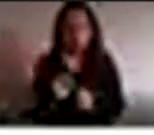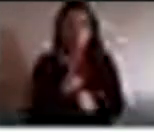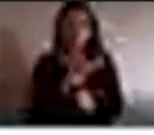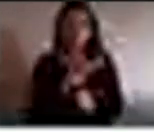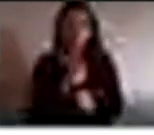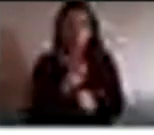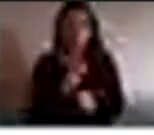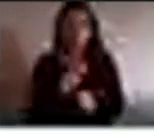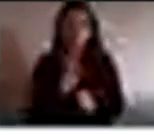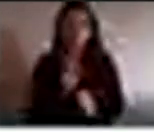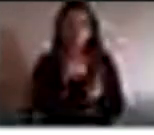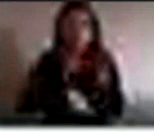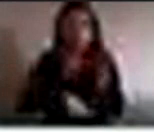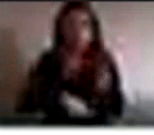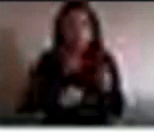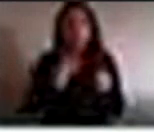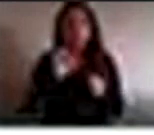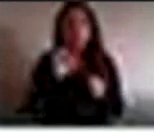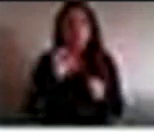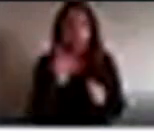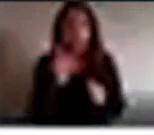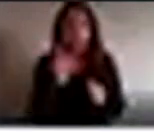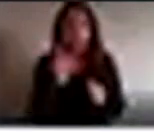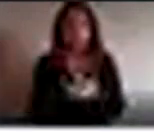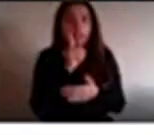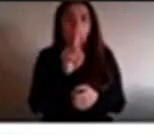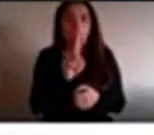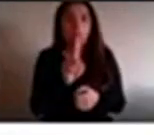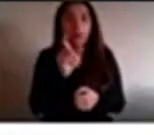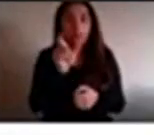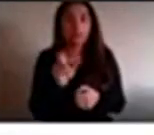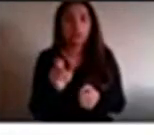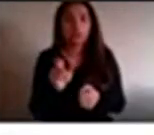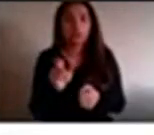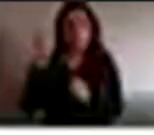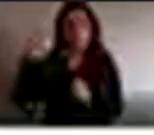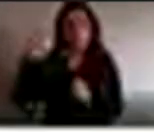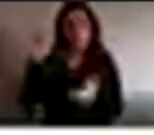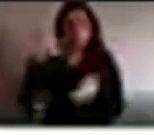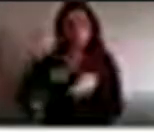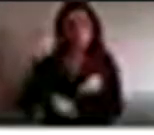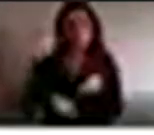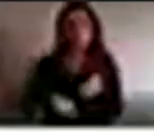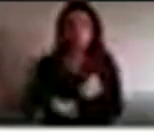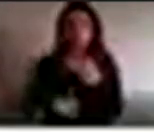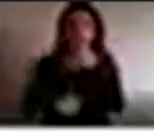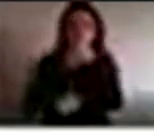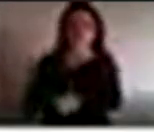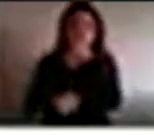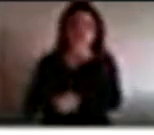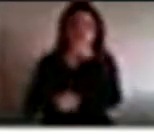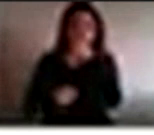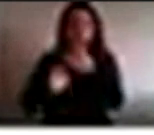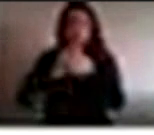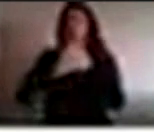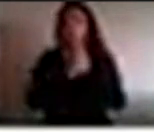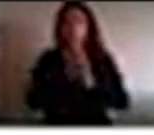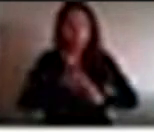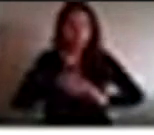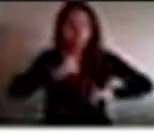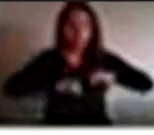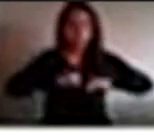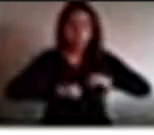tiene es que todas las personas que contraten a personas con discapacidad, todos los empleadores, perdón, que contraten a personas con discapacidad